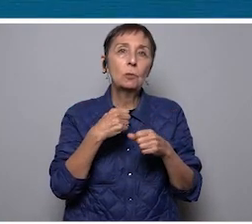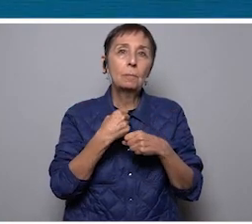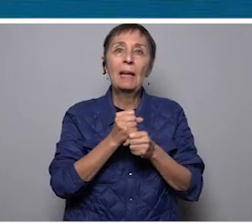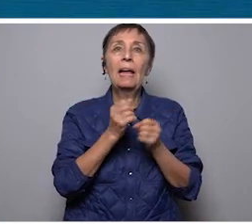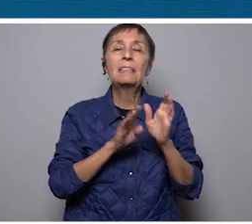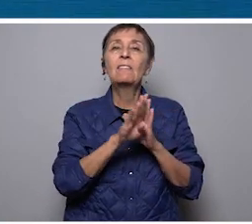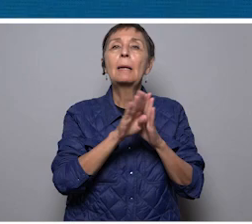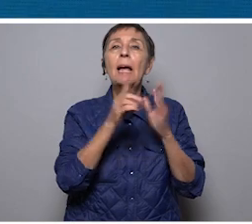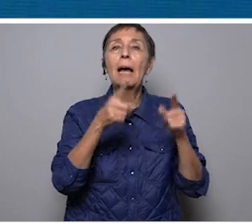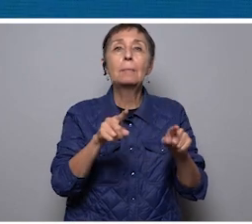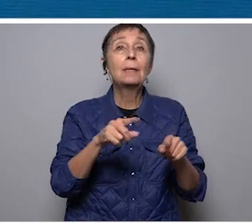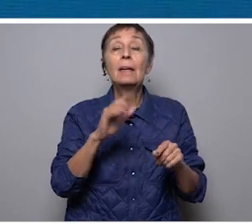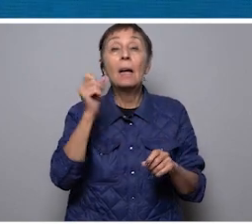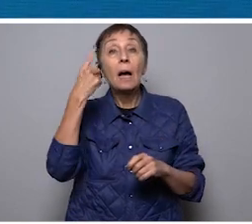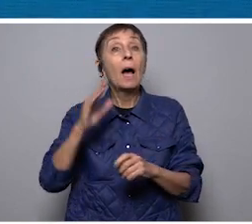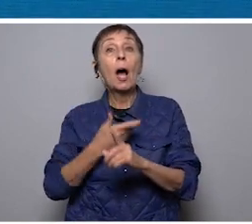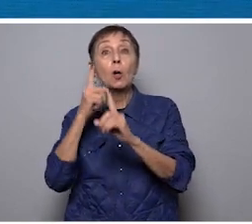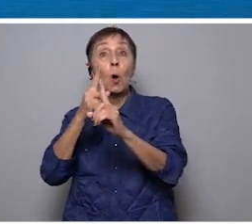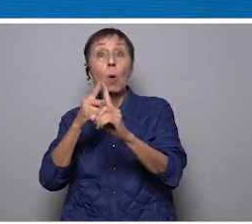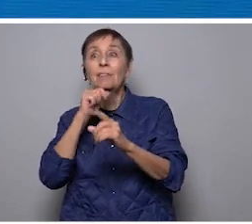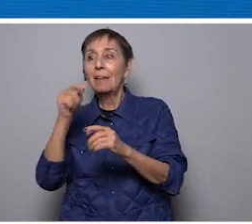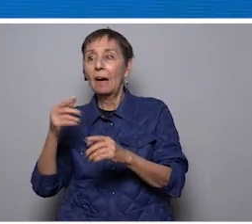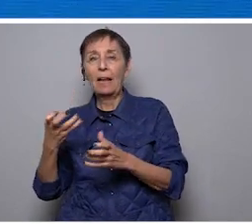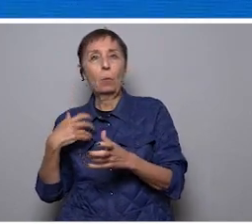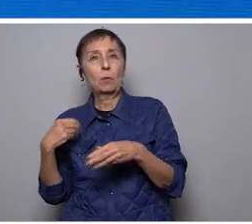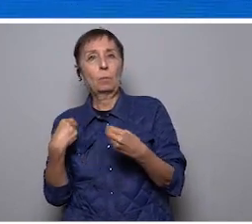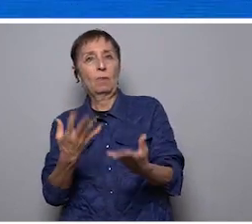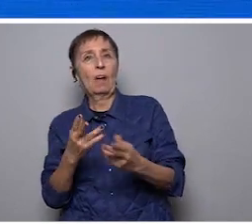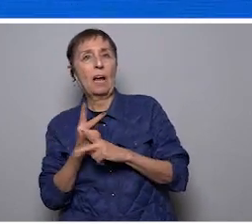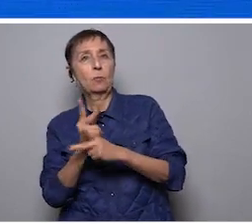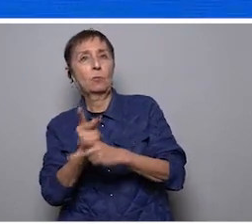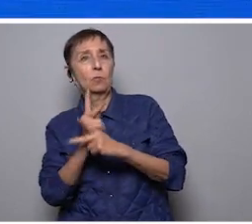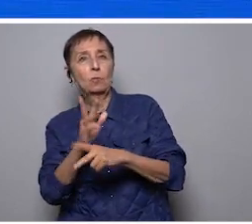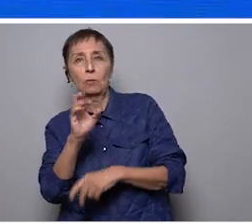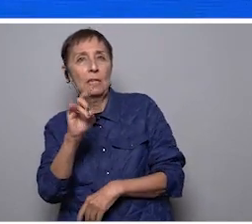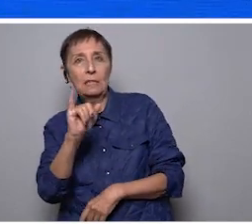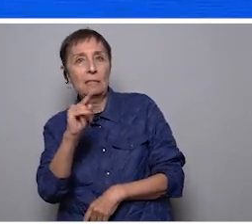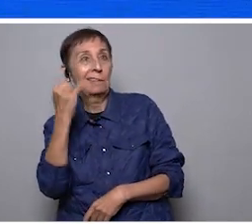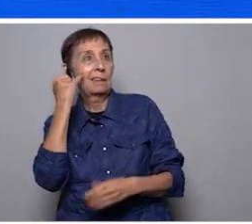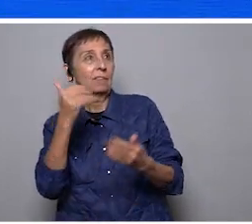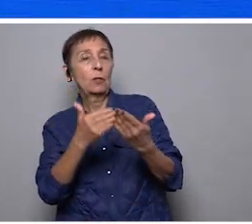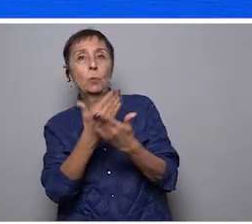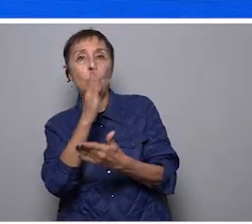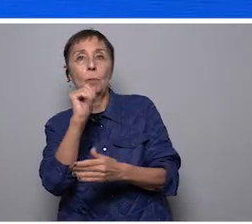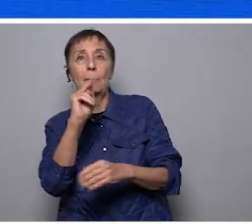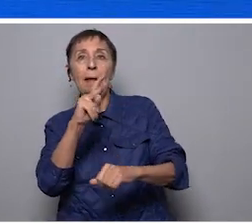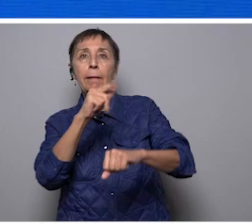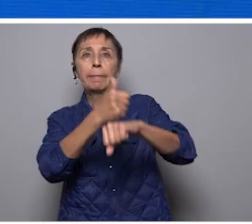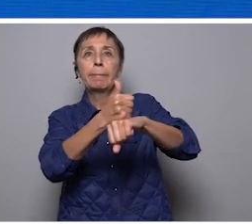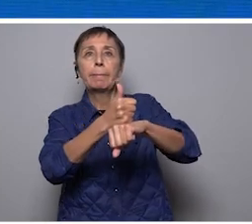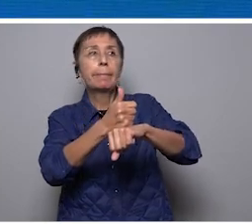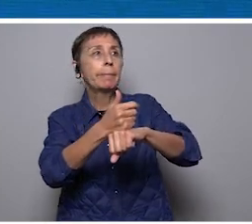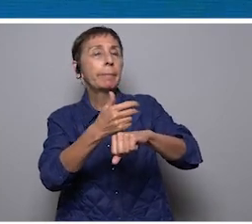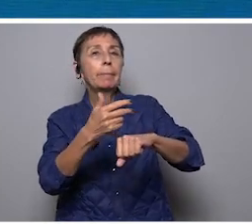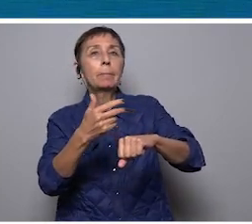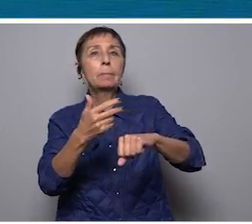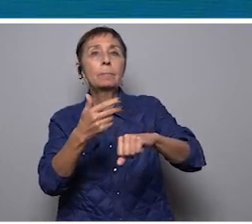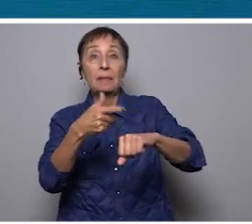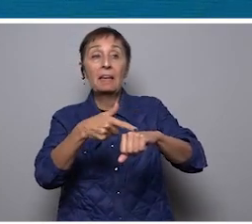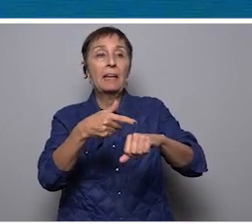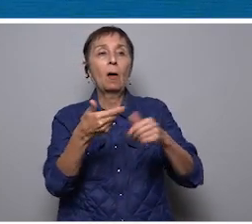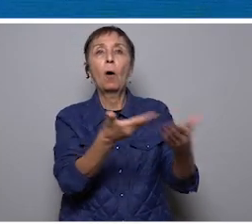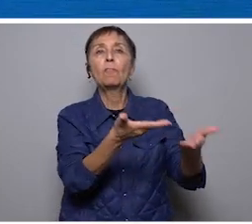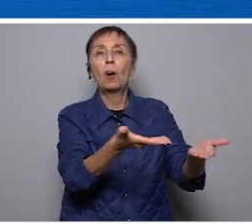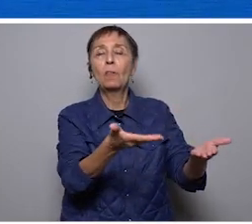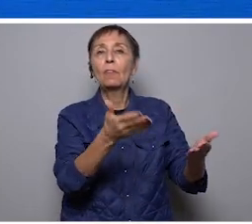darle crédito si viene un nuevo banco y lo da mejor que nosotros nos dará tiempo para trabajar en la generación de empleo por ejemplo